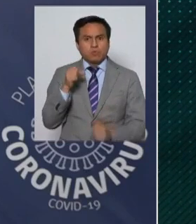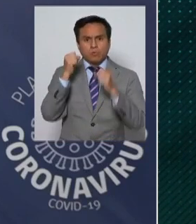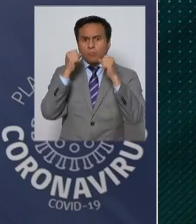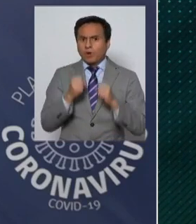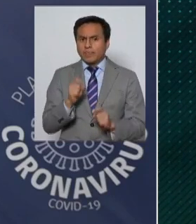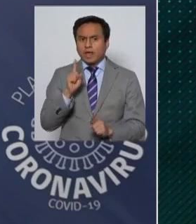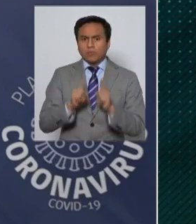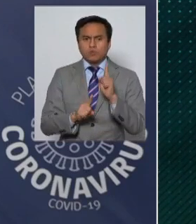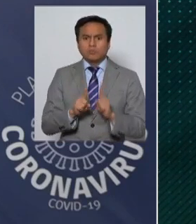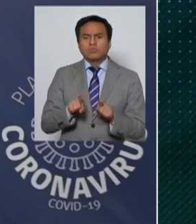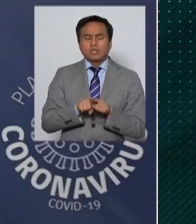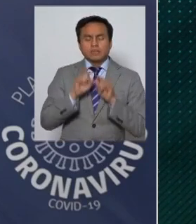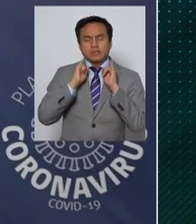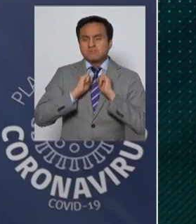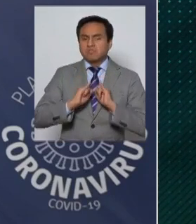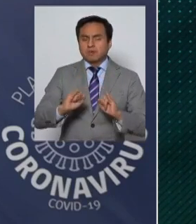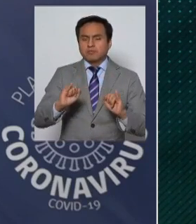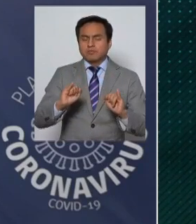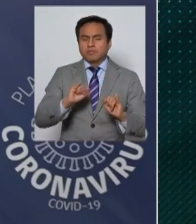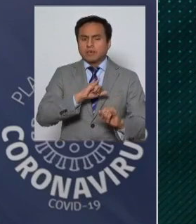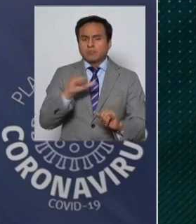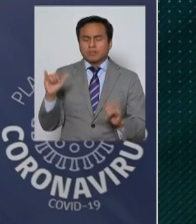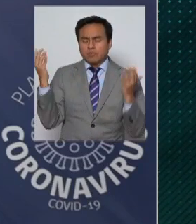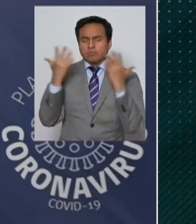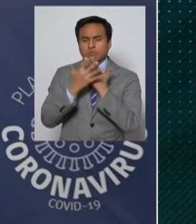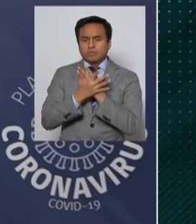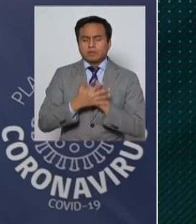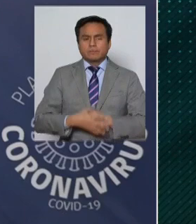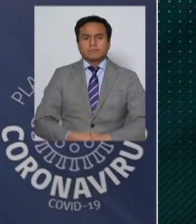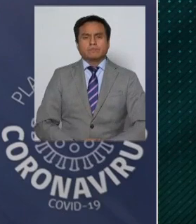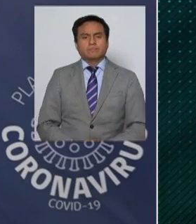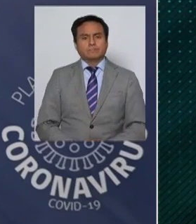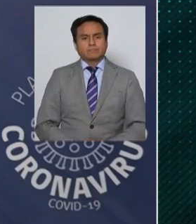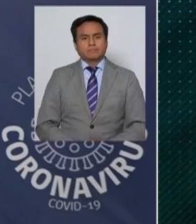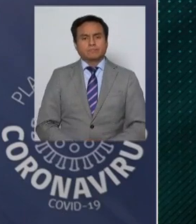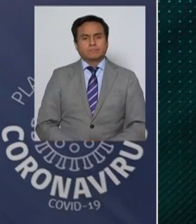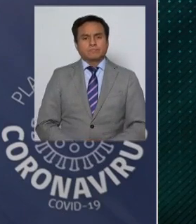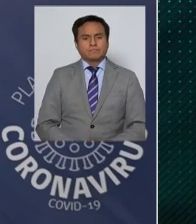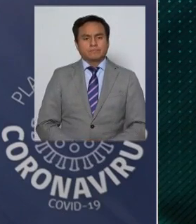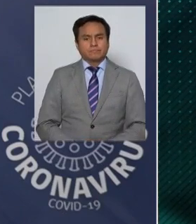generar, insisto, una información al final confusa.